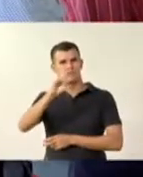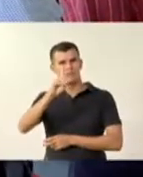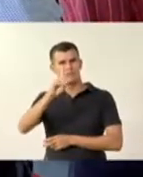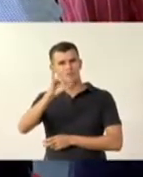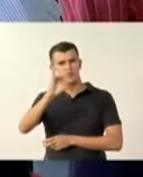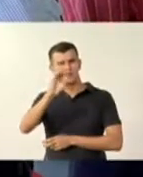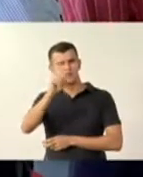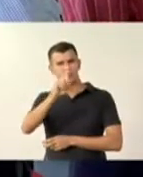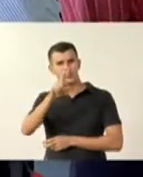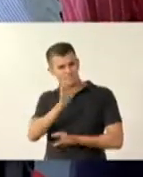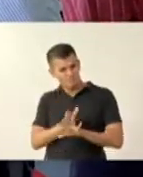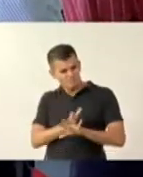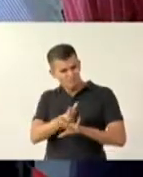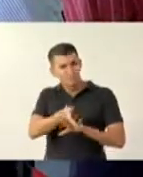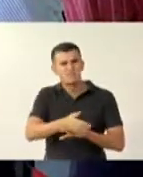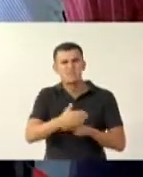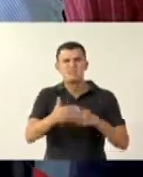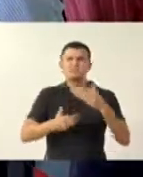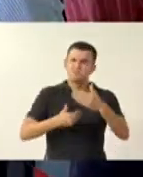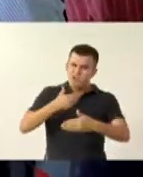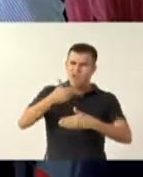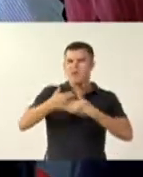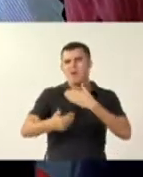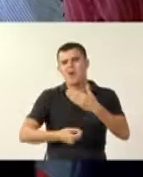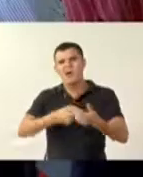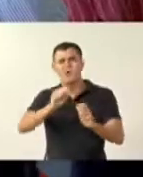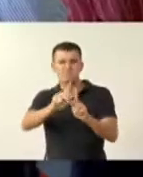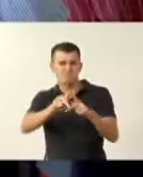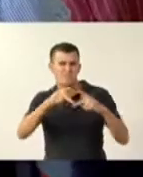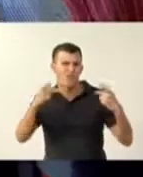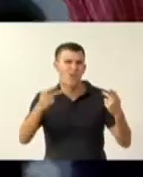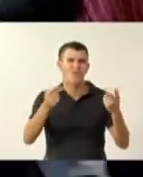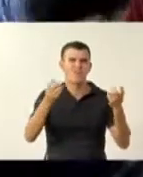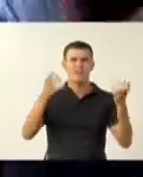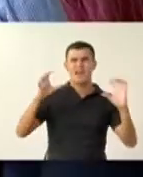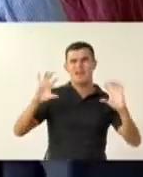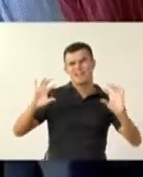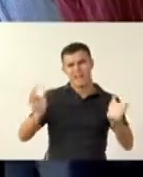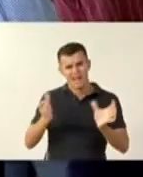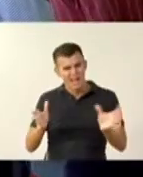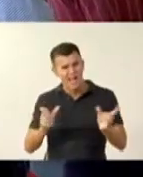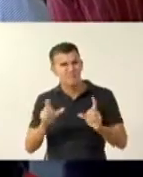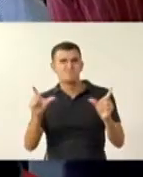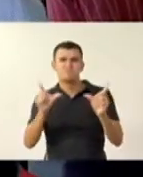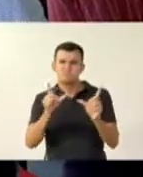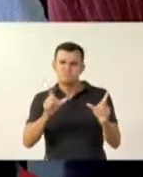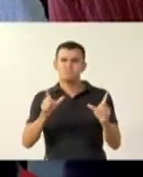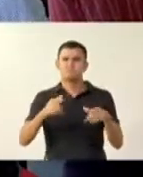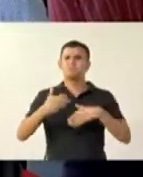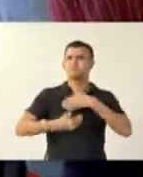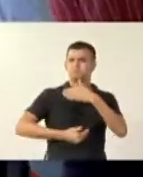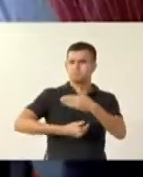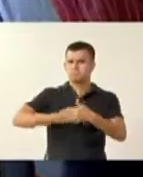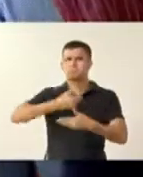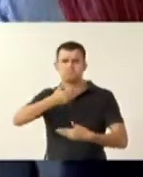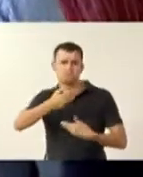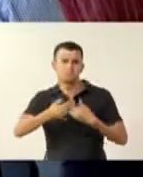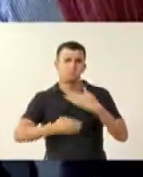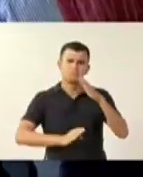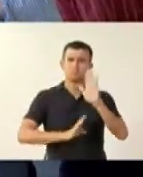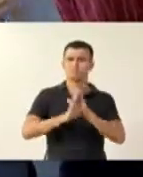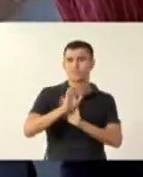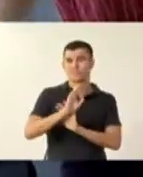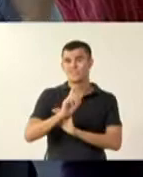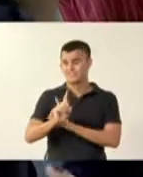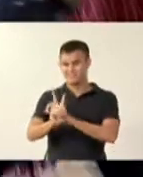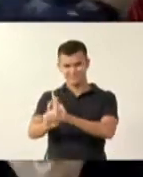de a poquito, primero hicimos el periódico, fuimos creando programas de radio, de televisión y fuimos creciendo tanto y sobre todo los estudiantes